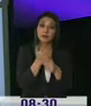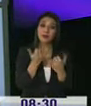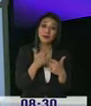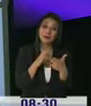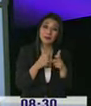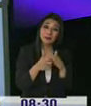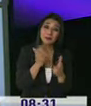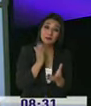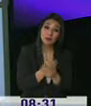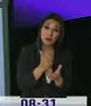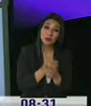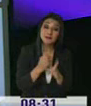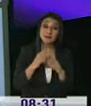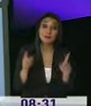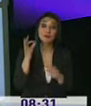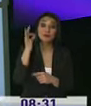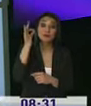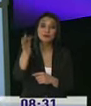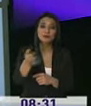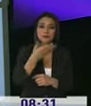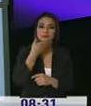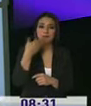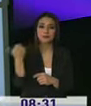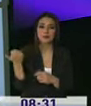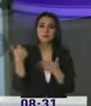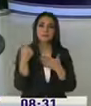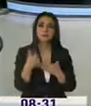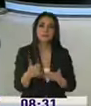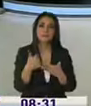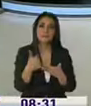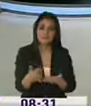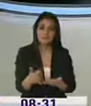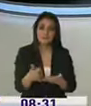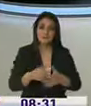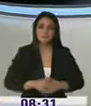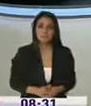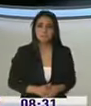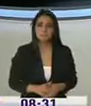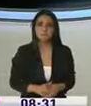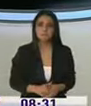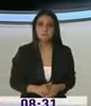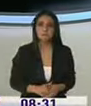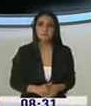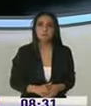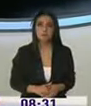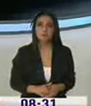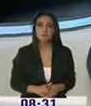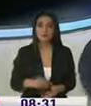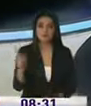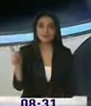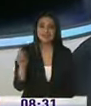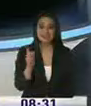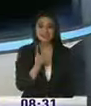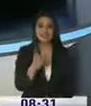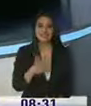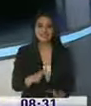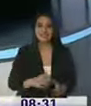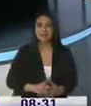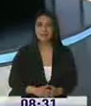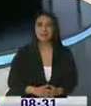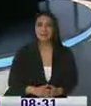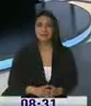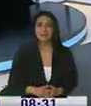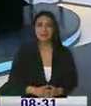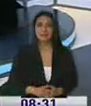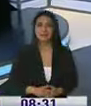de hoy será el beneficio absoluto que vamos a tener el día de mañana. Estoy saliendo de... Estoy acá. Oye, Berito,